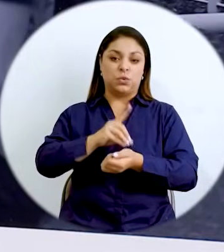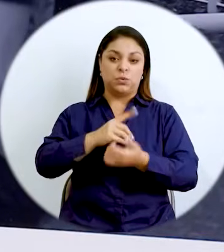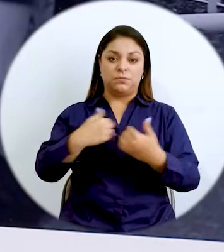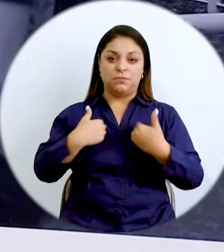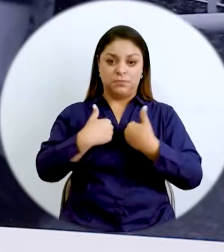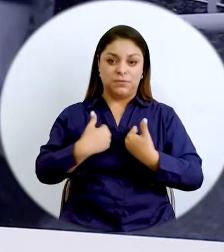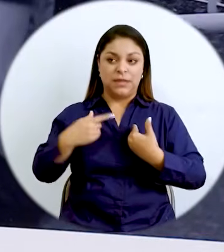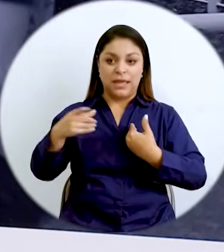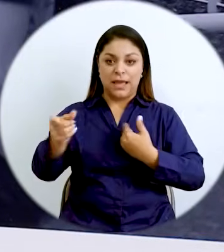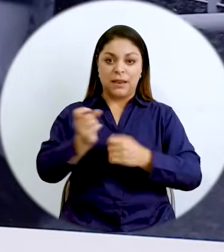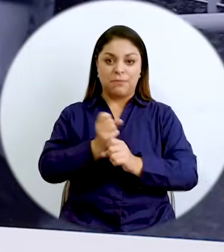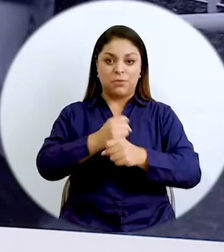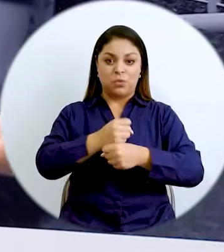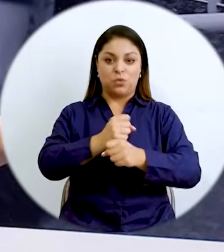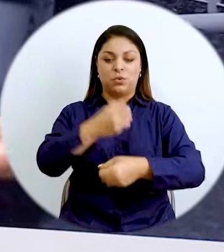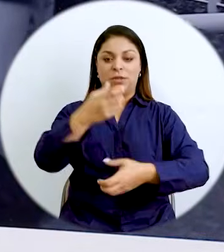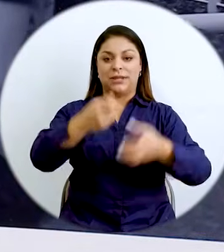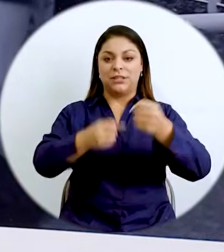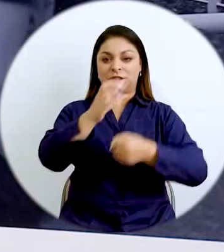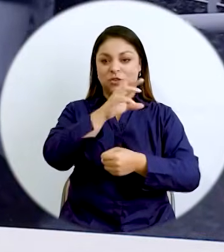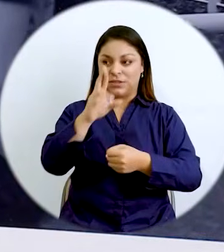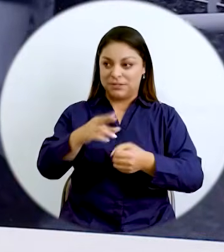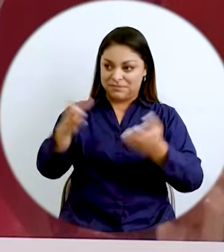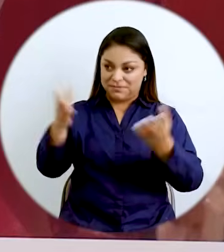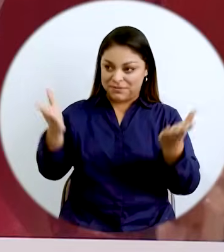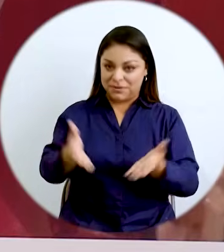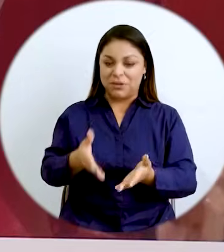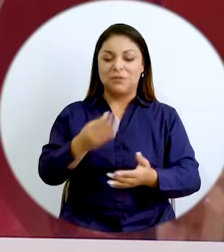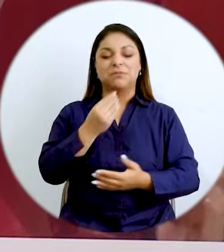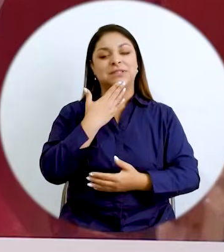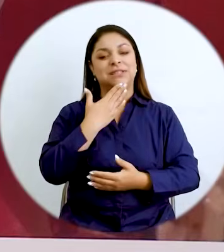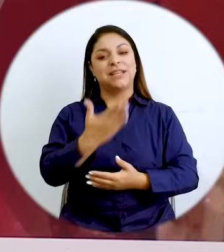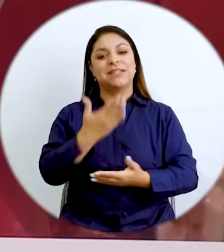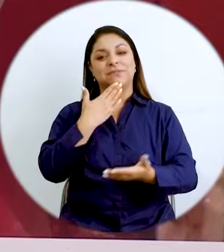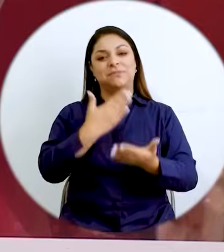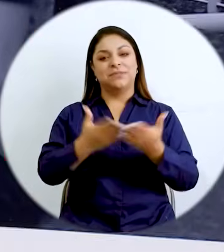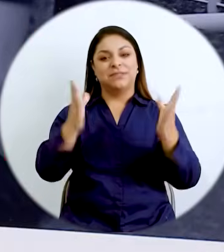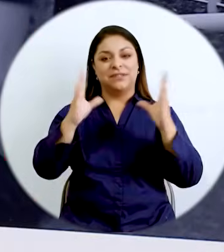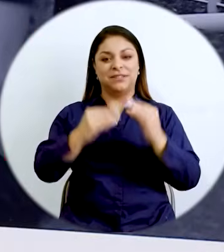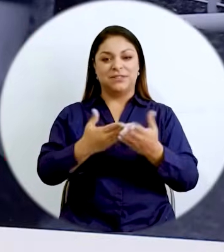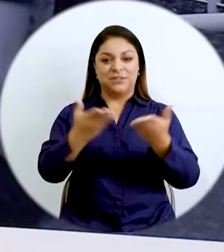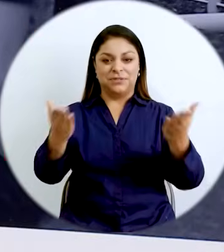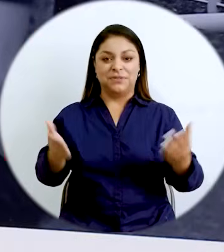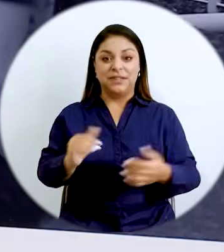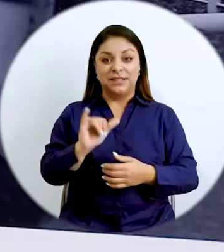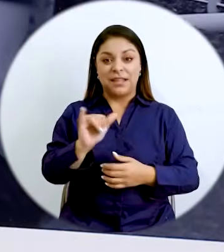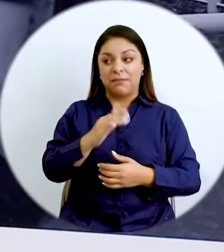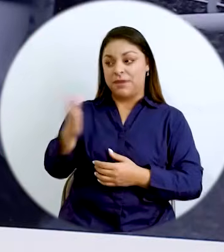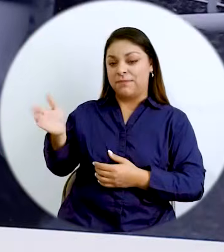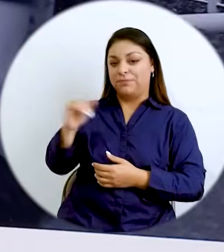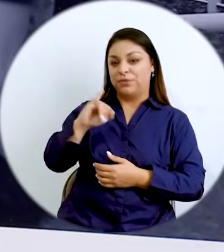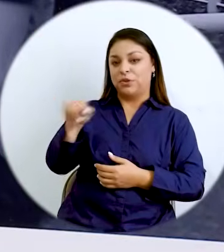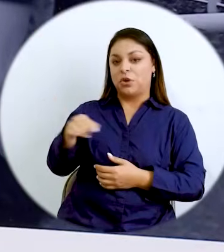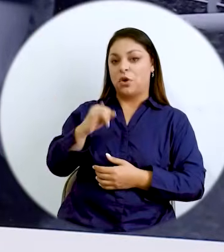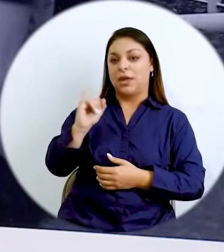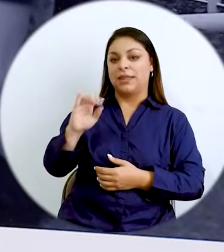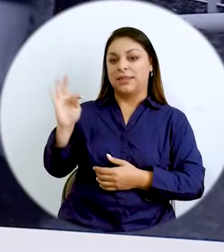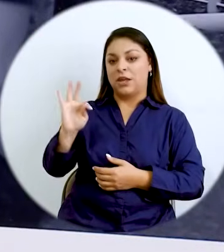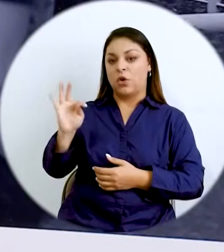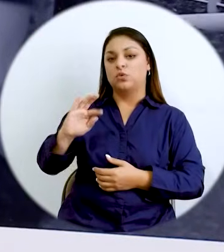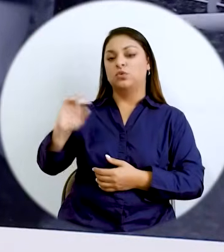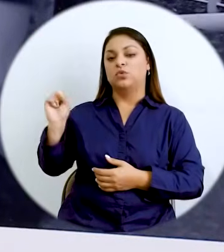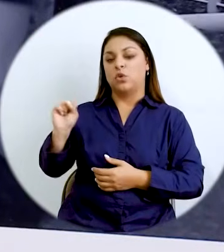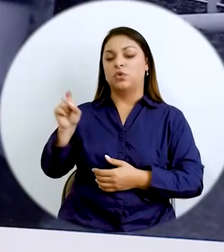productor de leche de Costa Rica. Bienvenido. Muchas gracias, buenas tardes a todos. Y también está con nosotros Jorge Trejo Soto, quien es